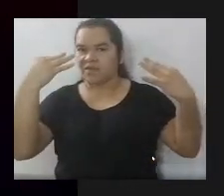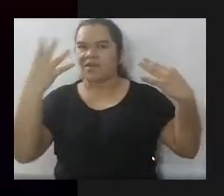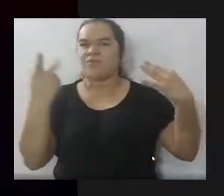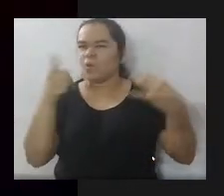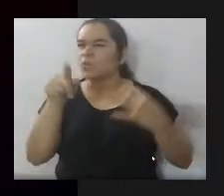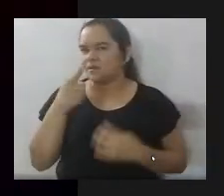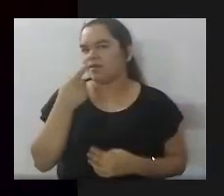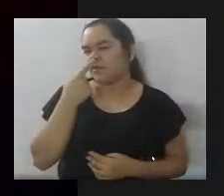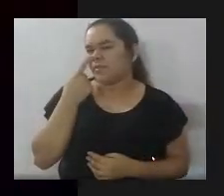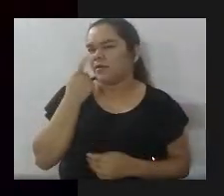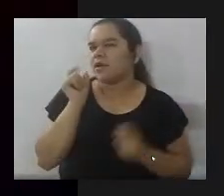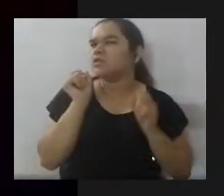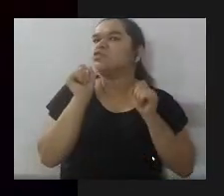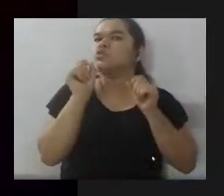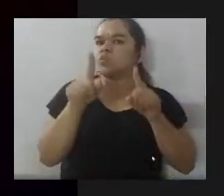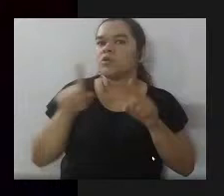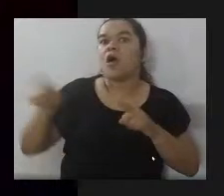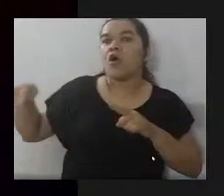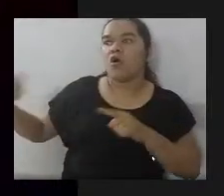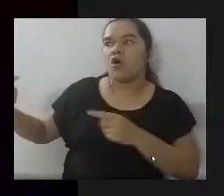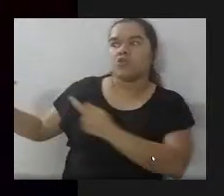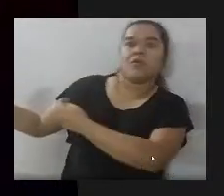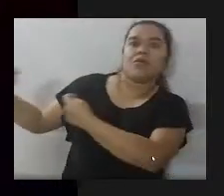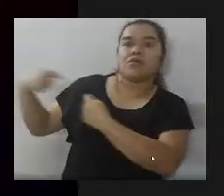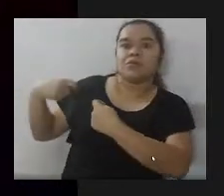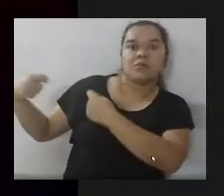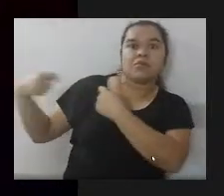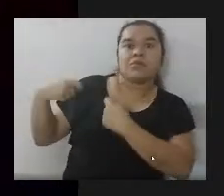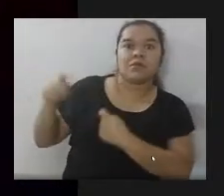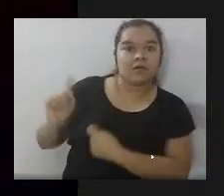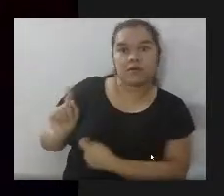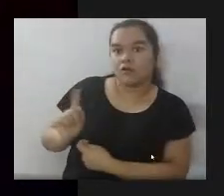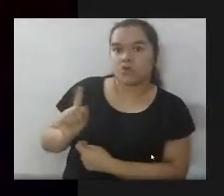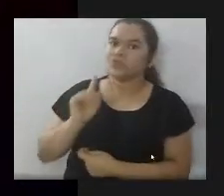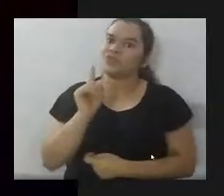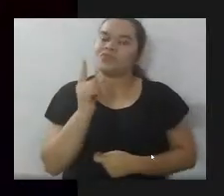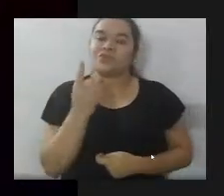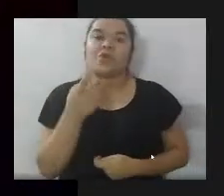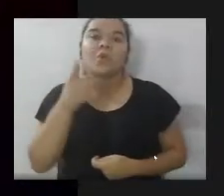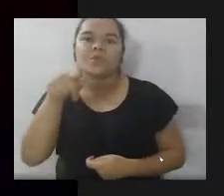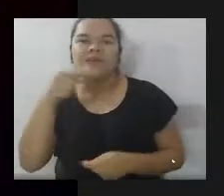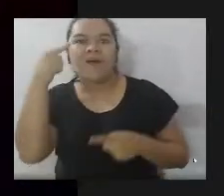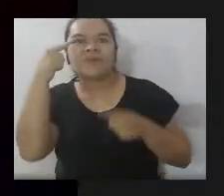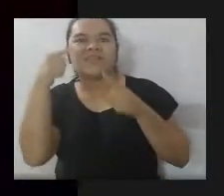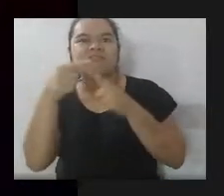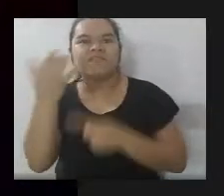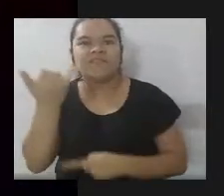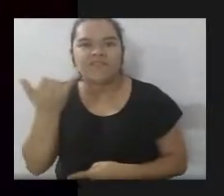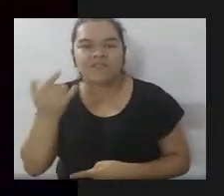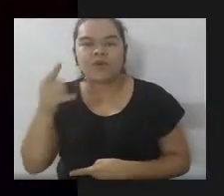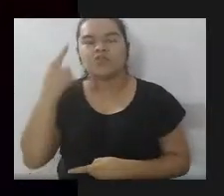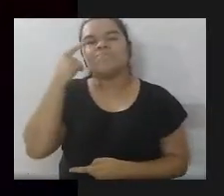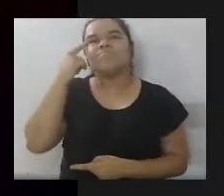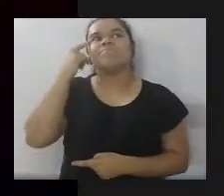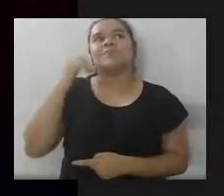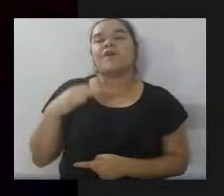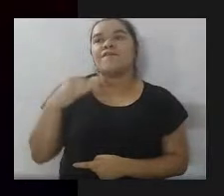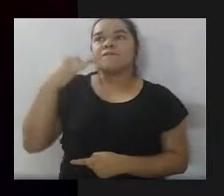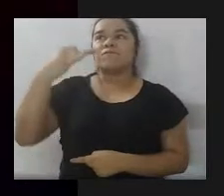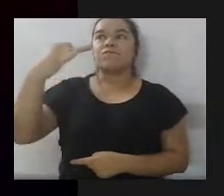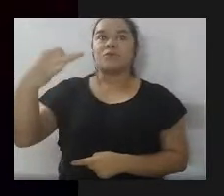evidentemente tienen ganas, tienen voluntad, tienen un objetivo, quieren ser alguien el día de